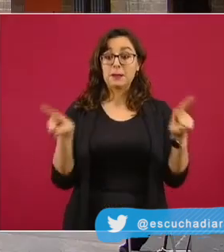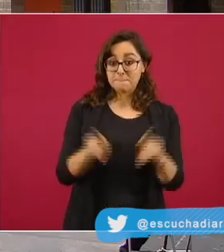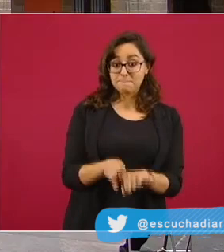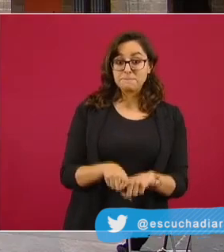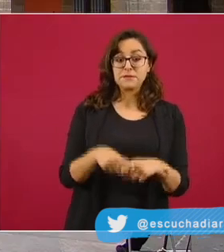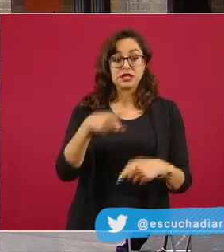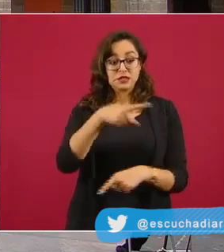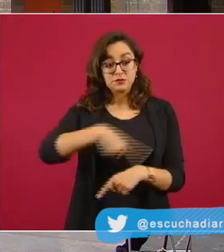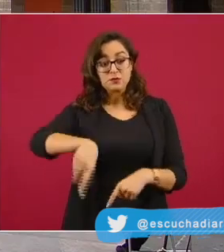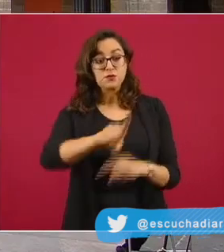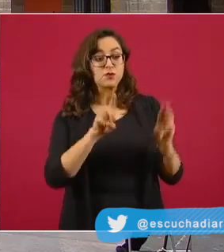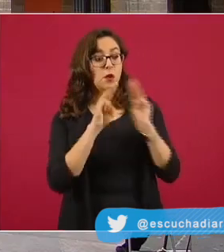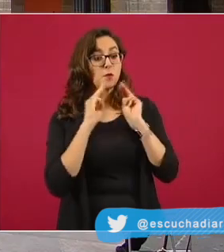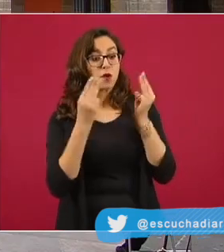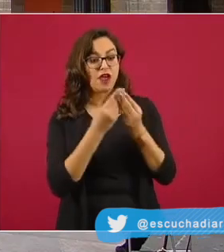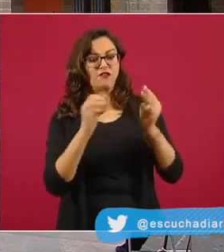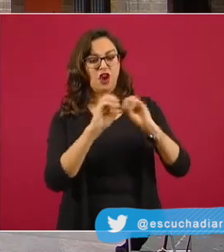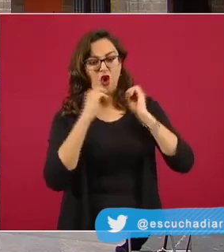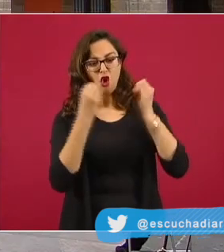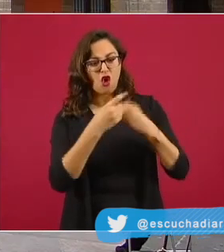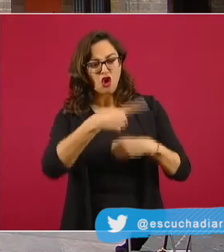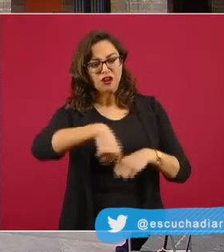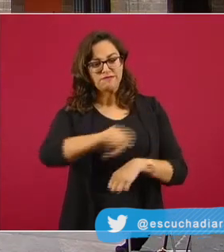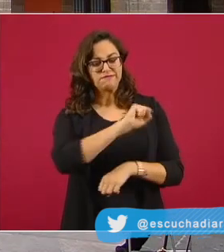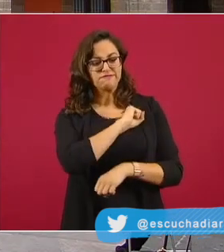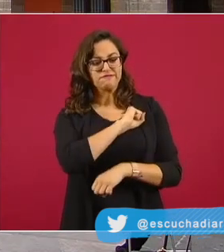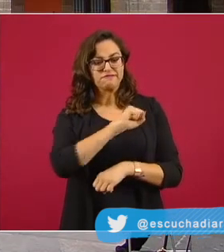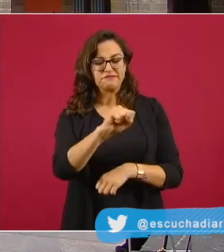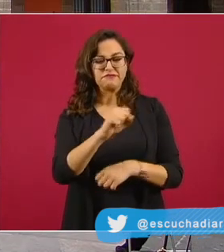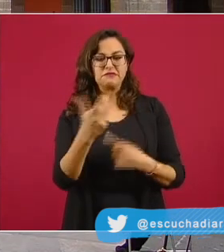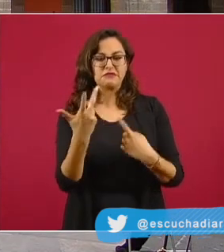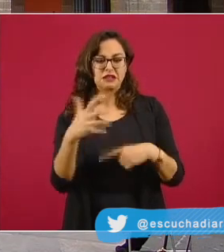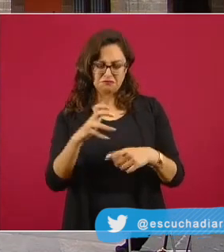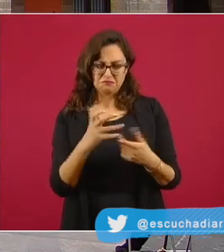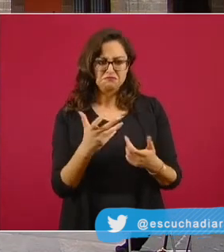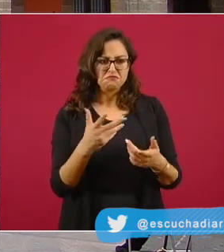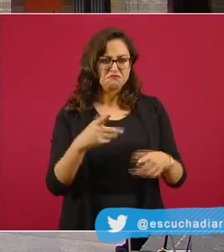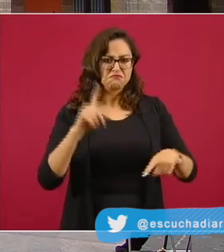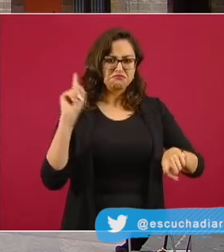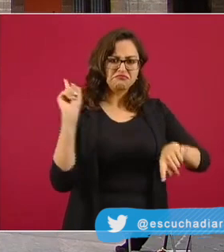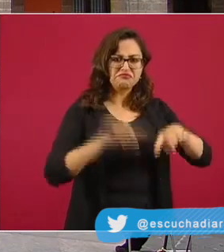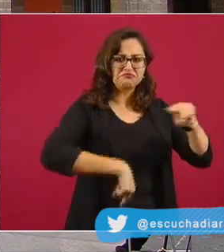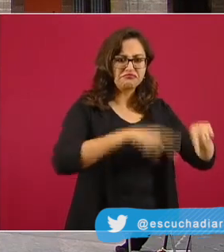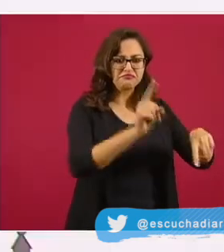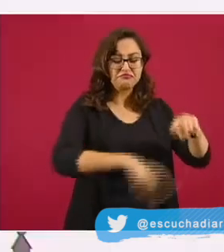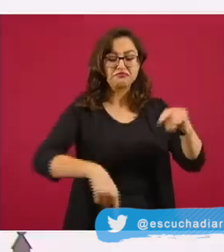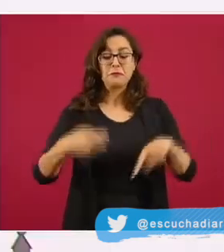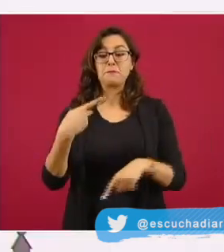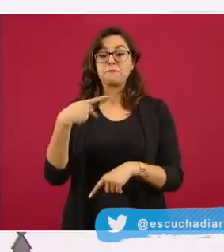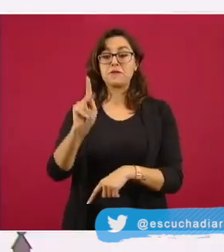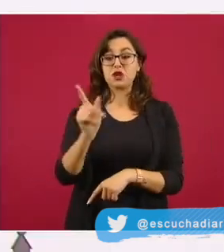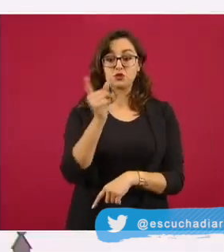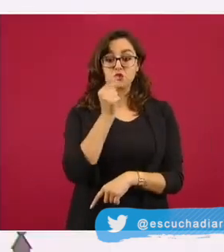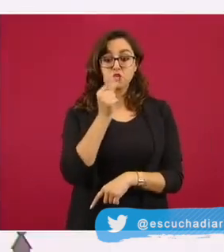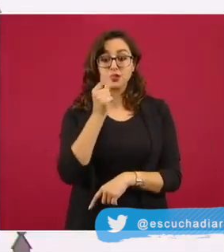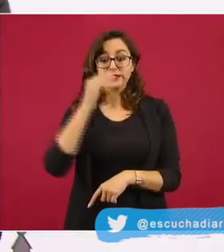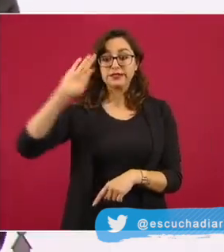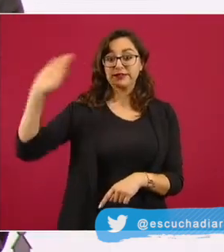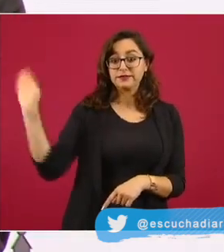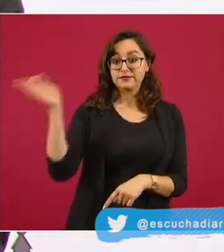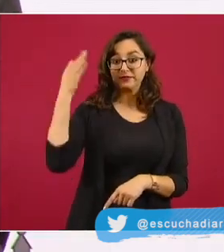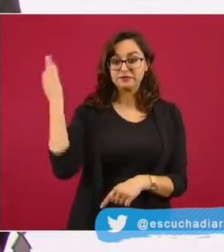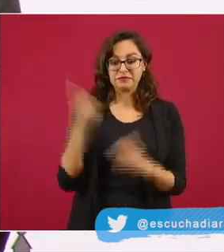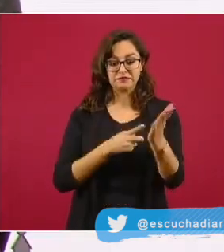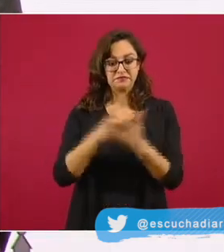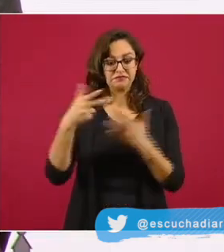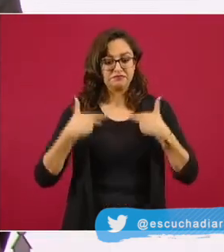delictivas se respetan los derechos humanos. Las fuerzas federales no cometen